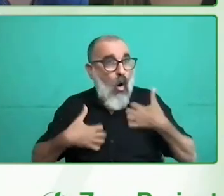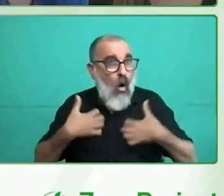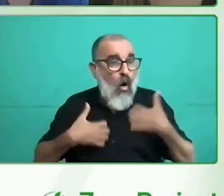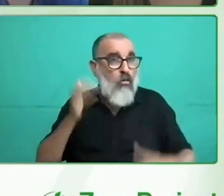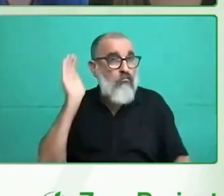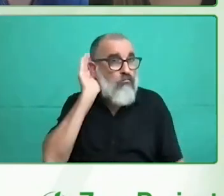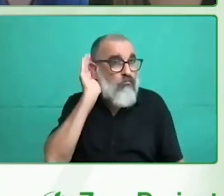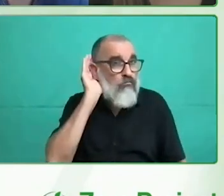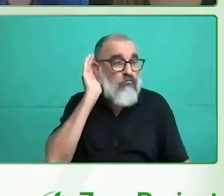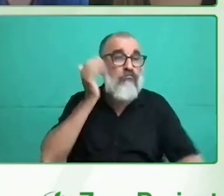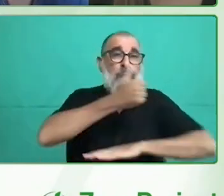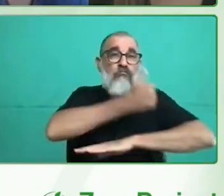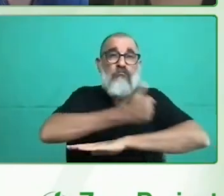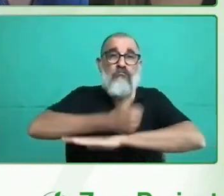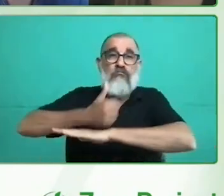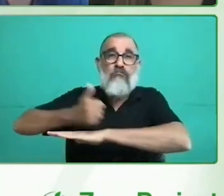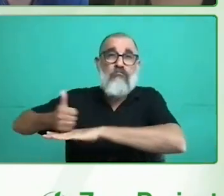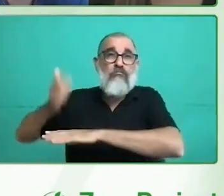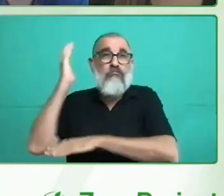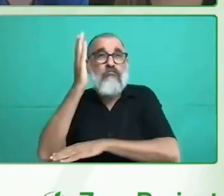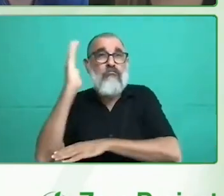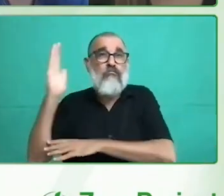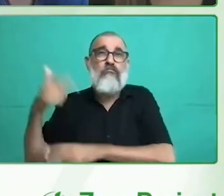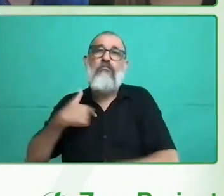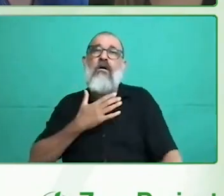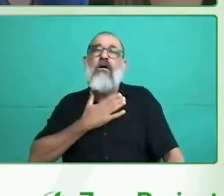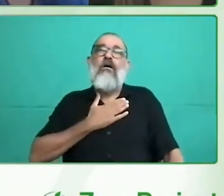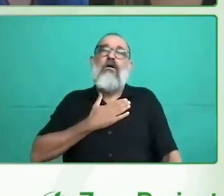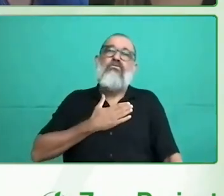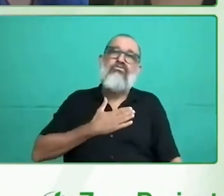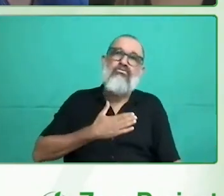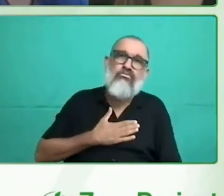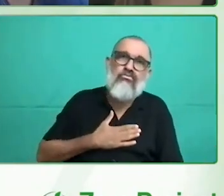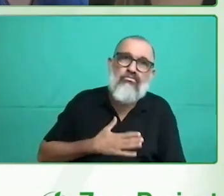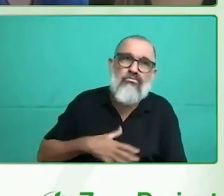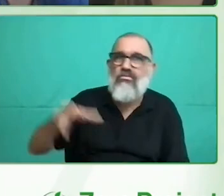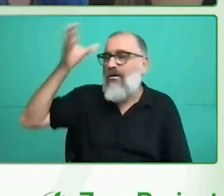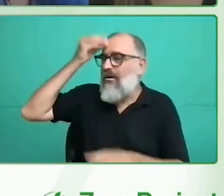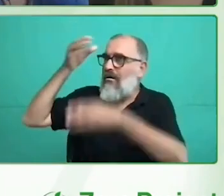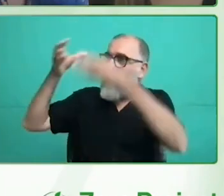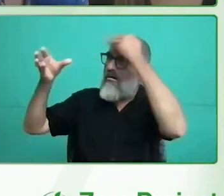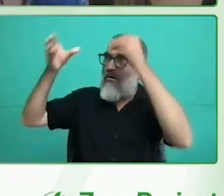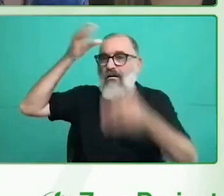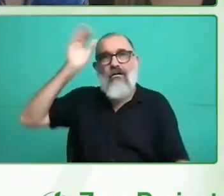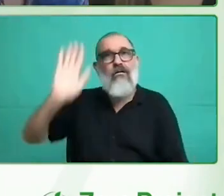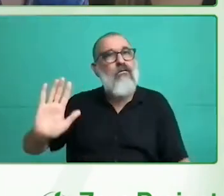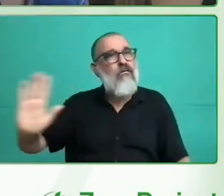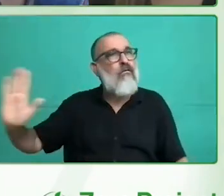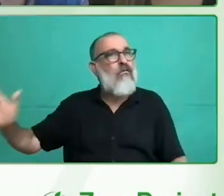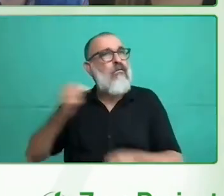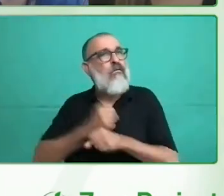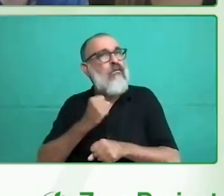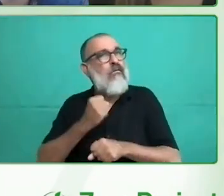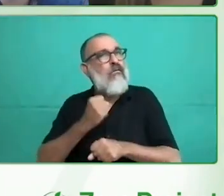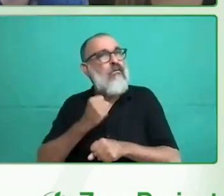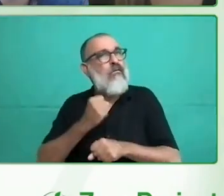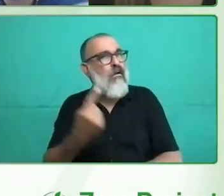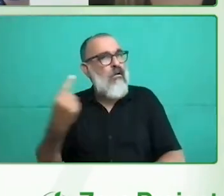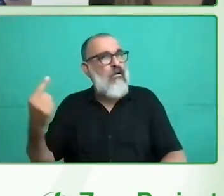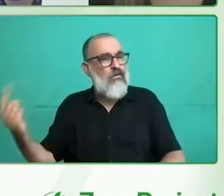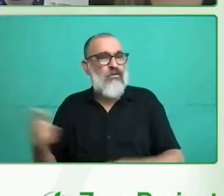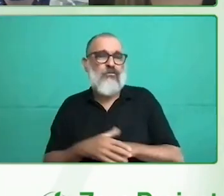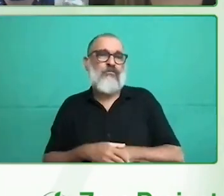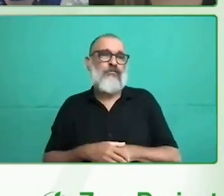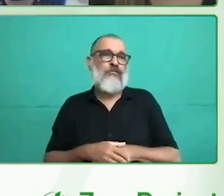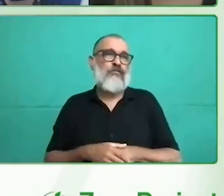pido a todos los panelistas que nos puedan comentar en un minuto, no más que eso, por favor, una reflexión final sobre lo